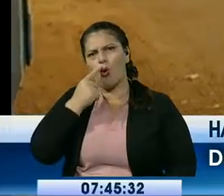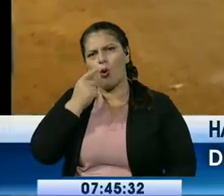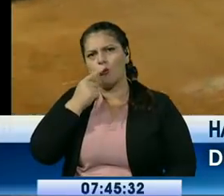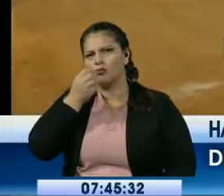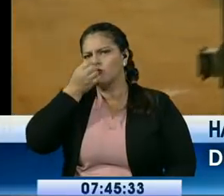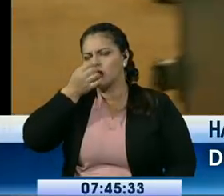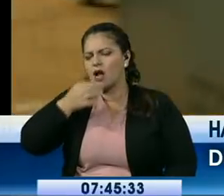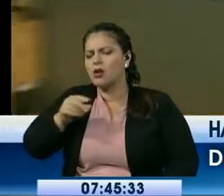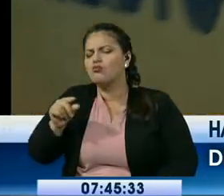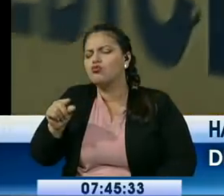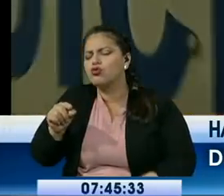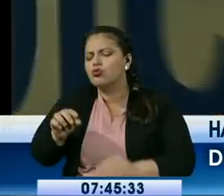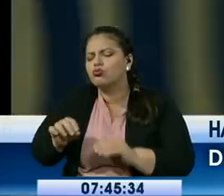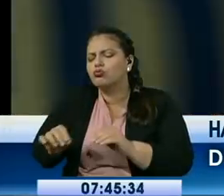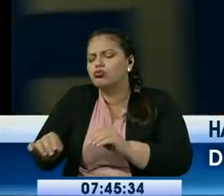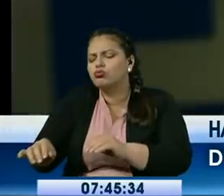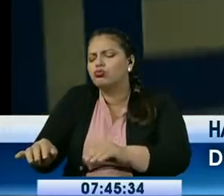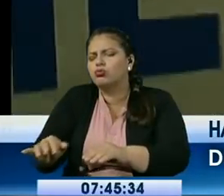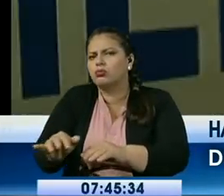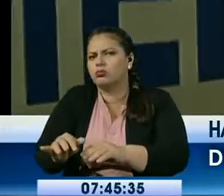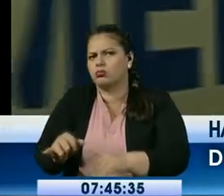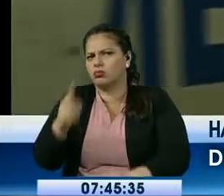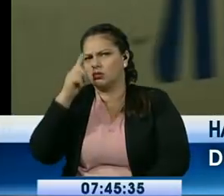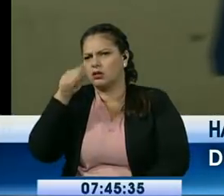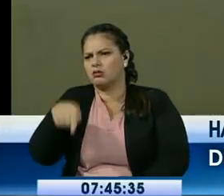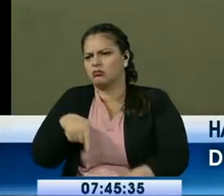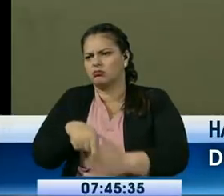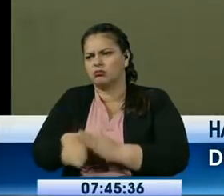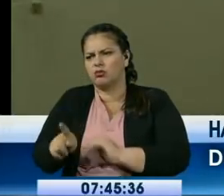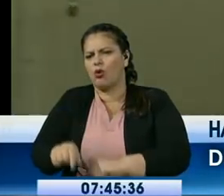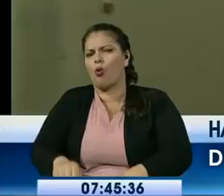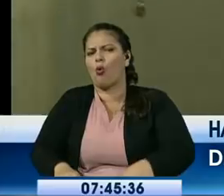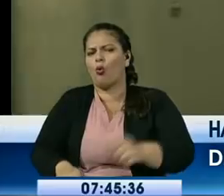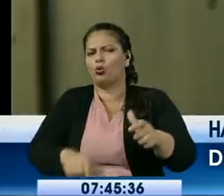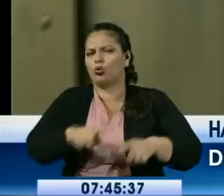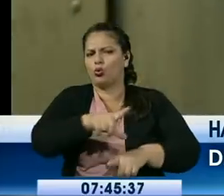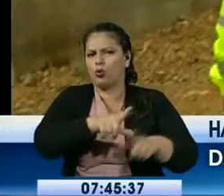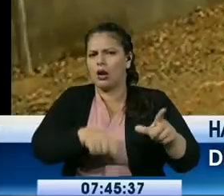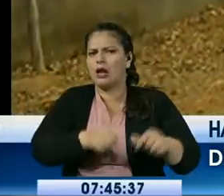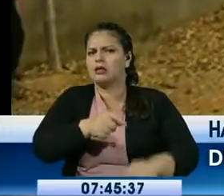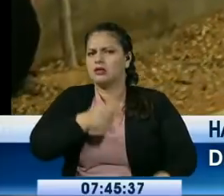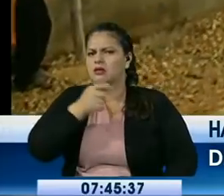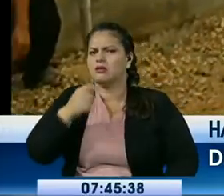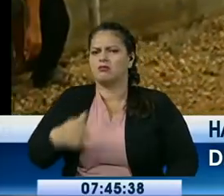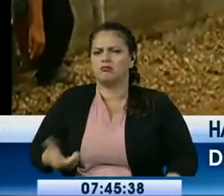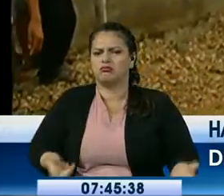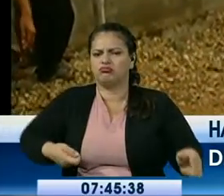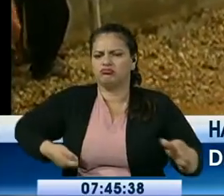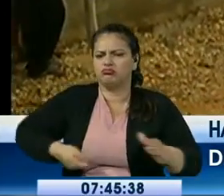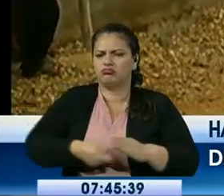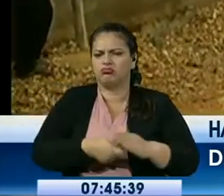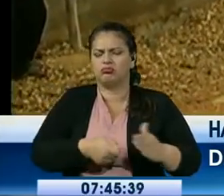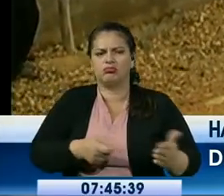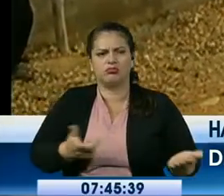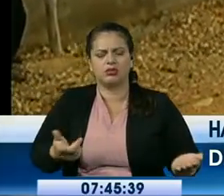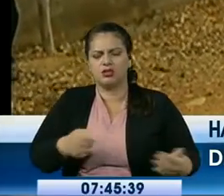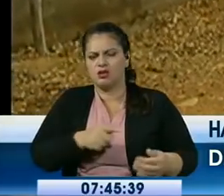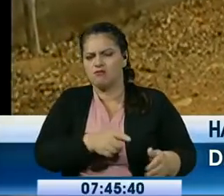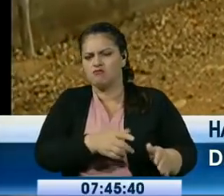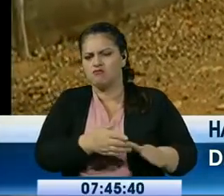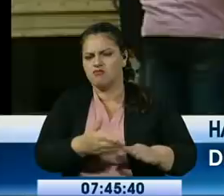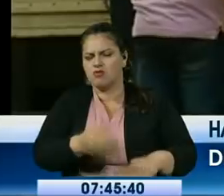DINASED para recabar indicios de lo ocurrido e iniciar las investigaciones del caso. De lo que podemos, como primeras